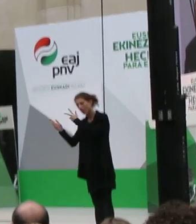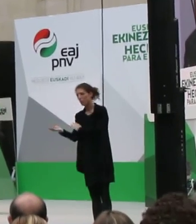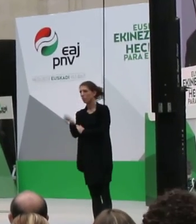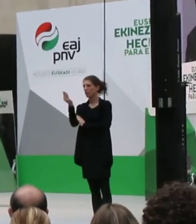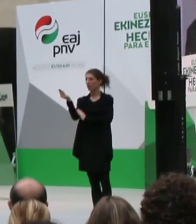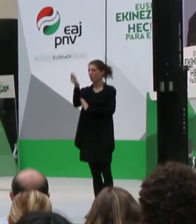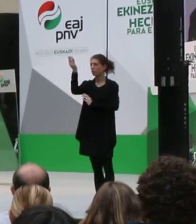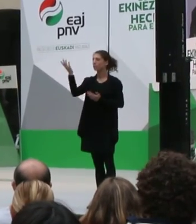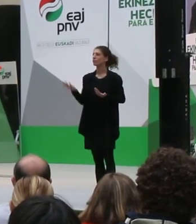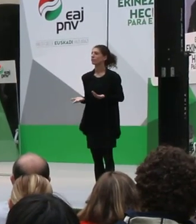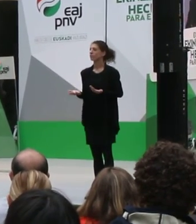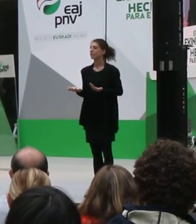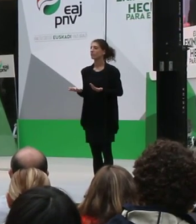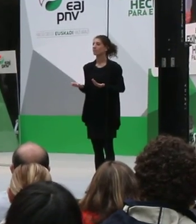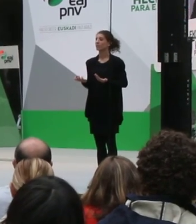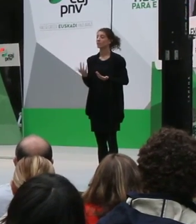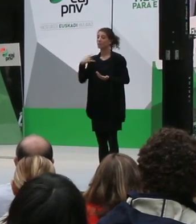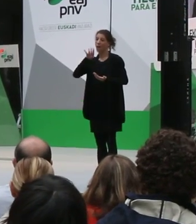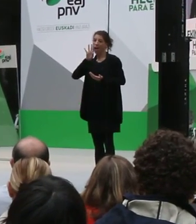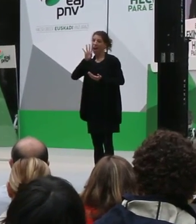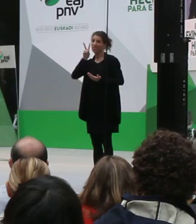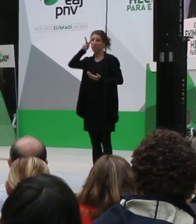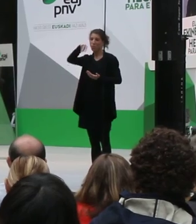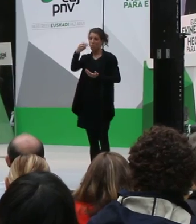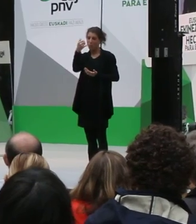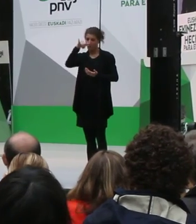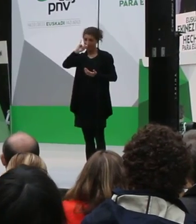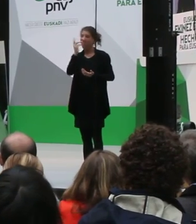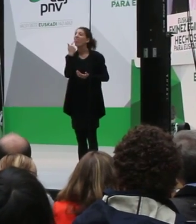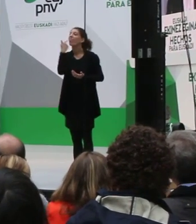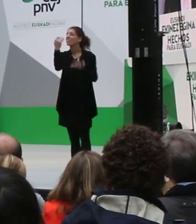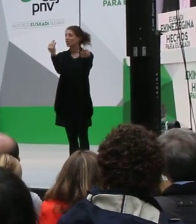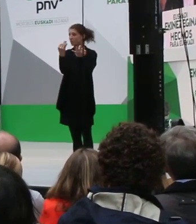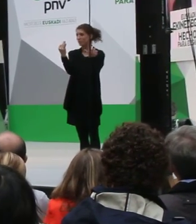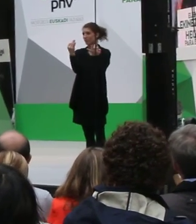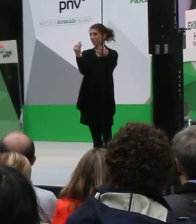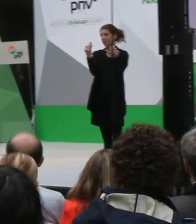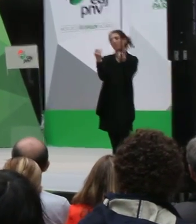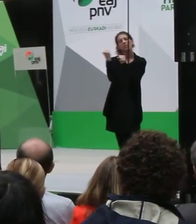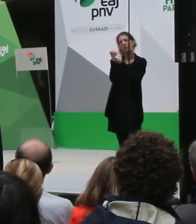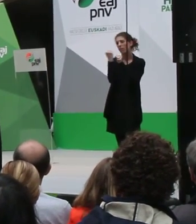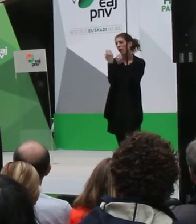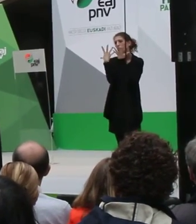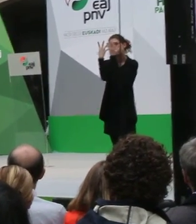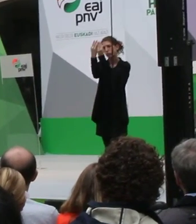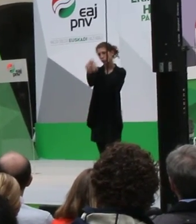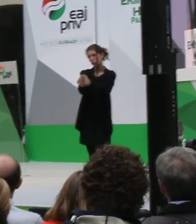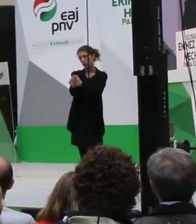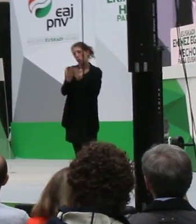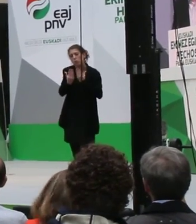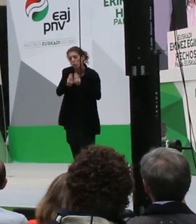Eta nire aurretik hitz egin duenak Unaik ere esan egin duen bezala, elkarlana.